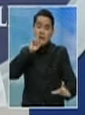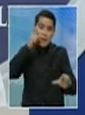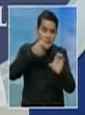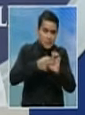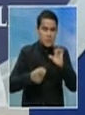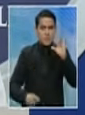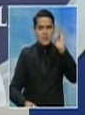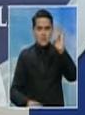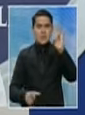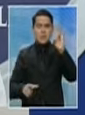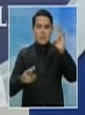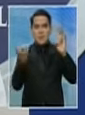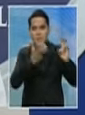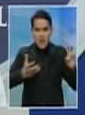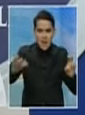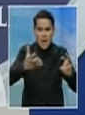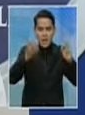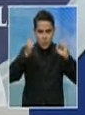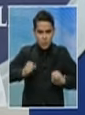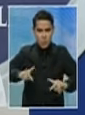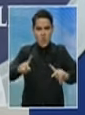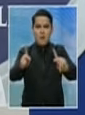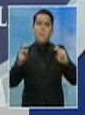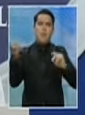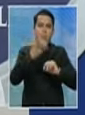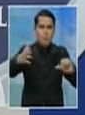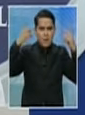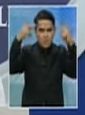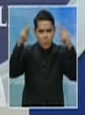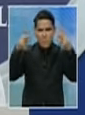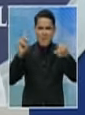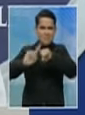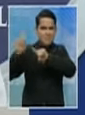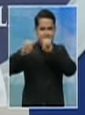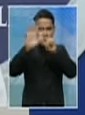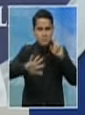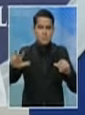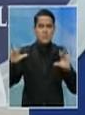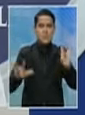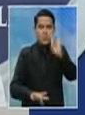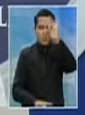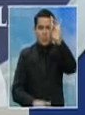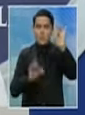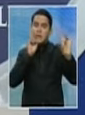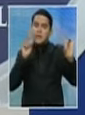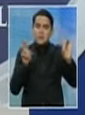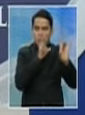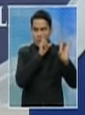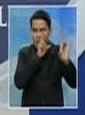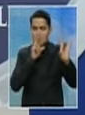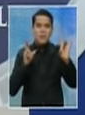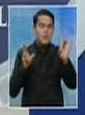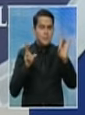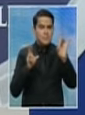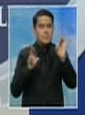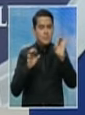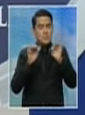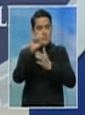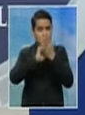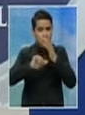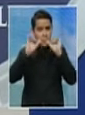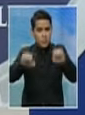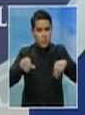7. Mercados, supermercados, mercaditos, pulperías y abarroterías. 8. Restaurantes con servicio, quienes podrán